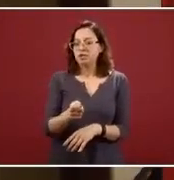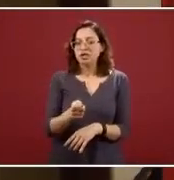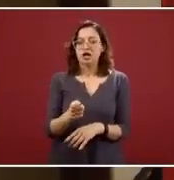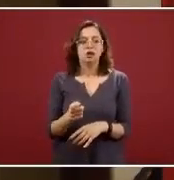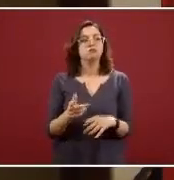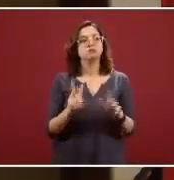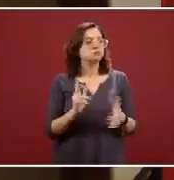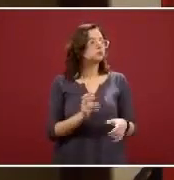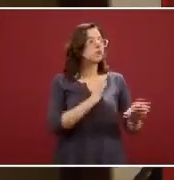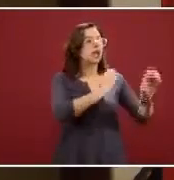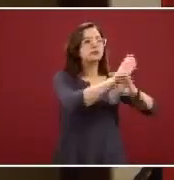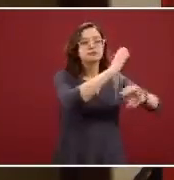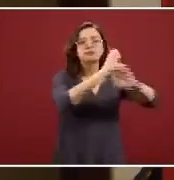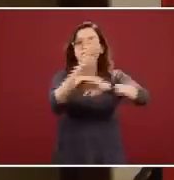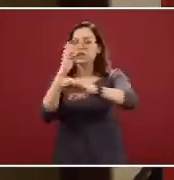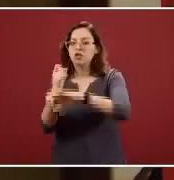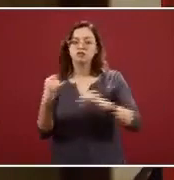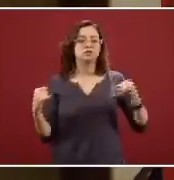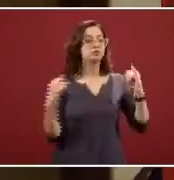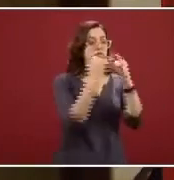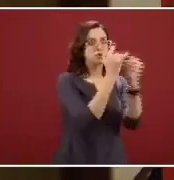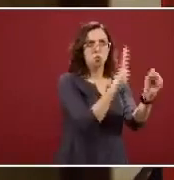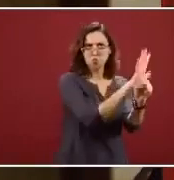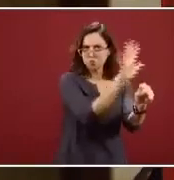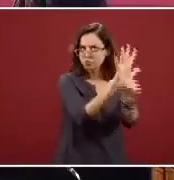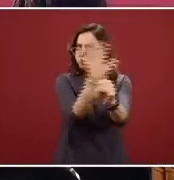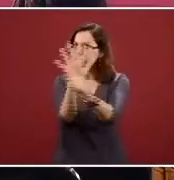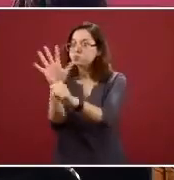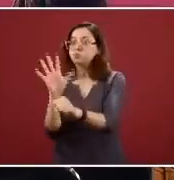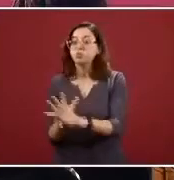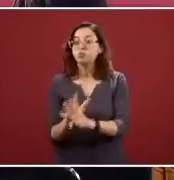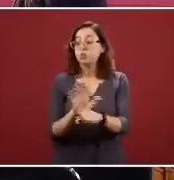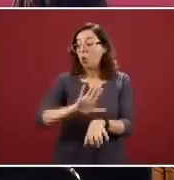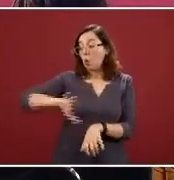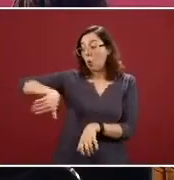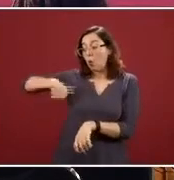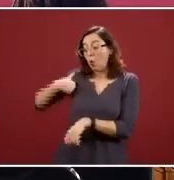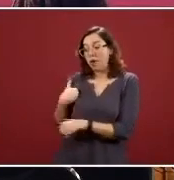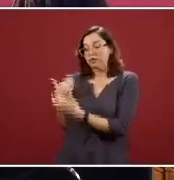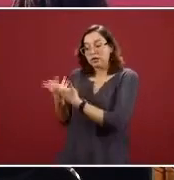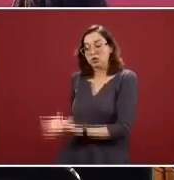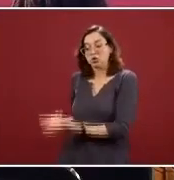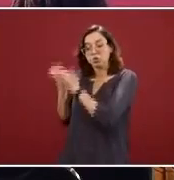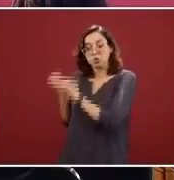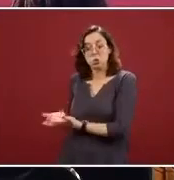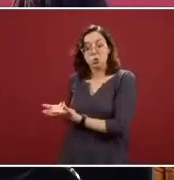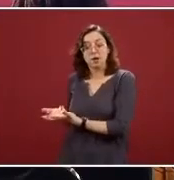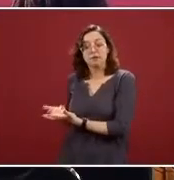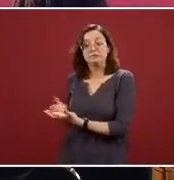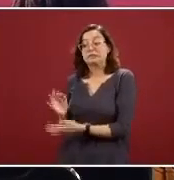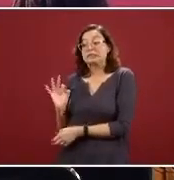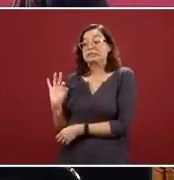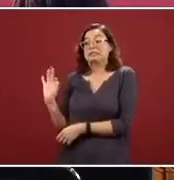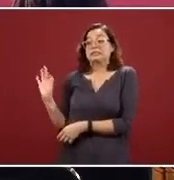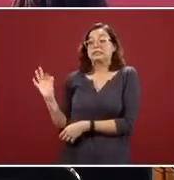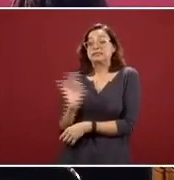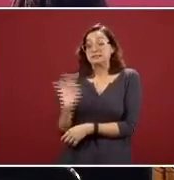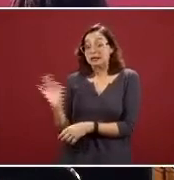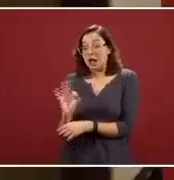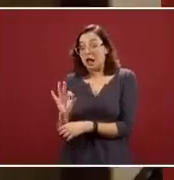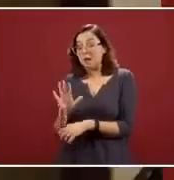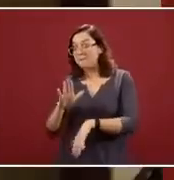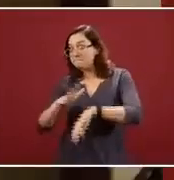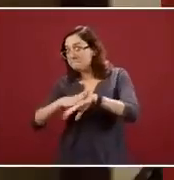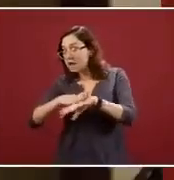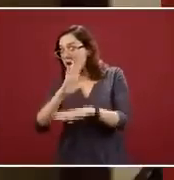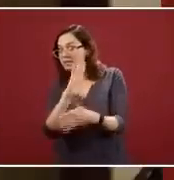todas las entidades e instituciones, poder tener una cantidad de insumos suficientes para donde se vaya presentando el problema de mayor